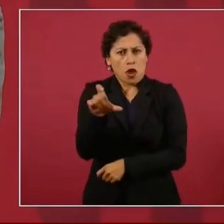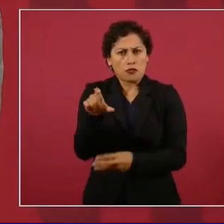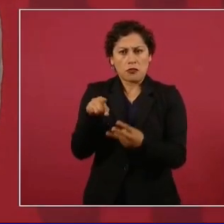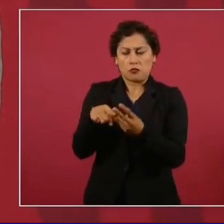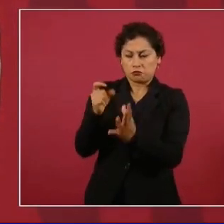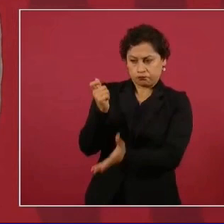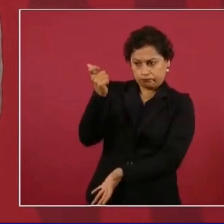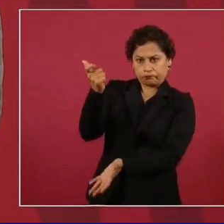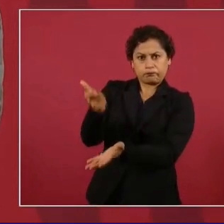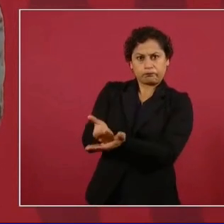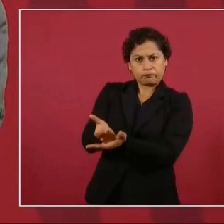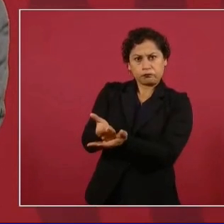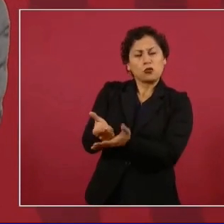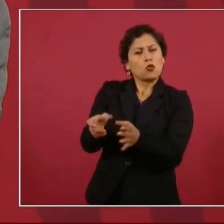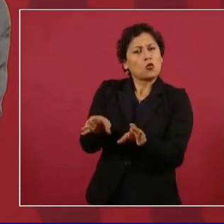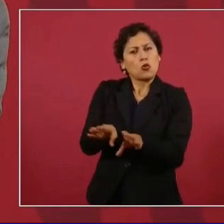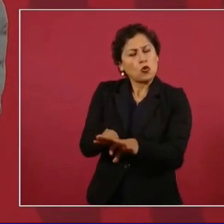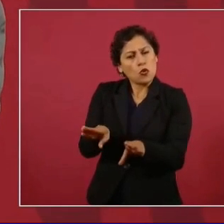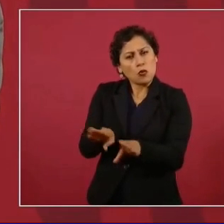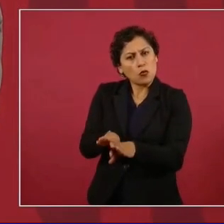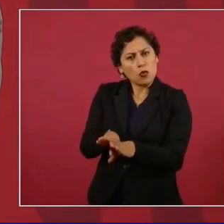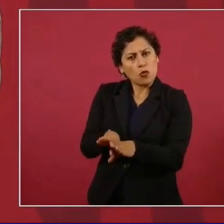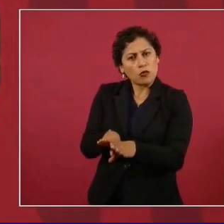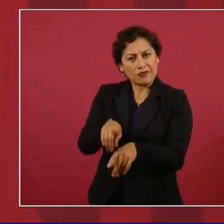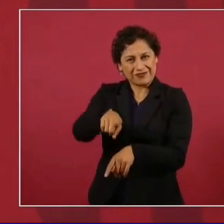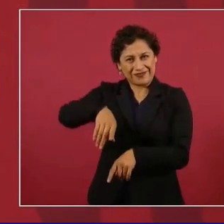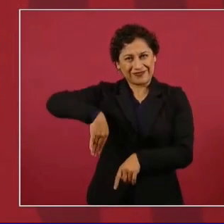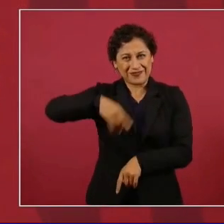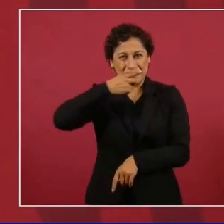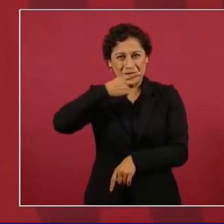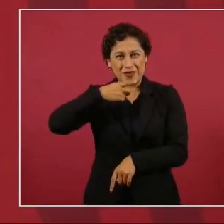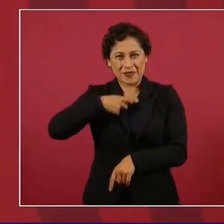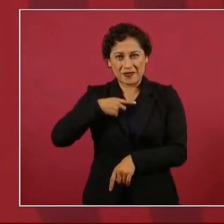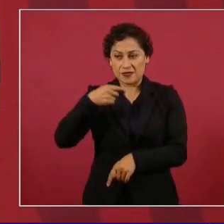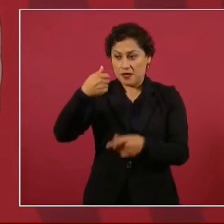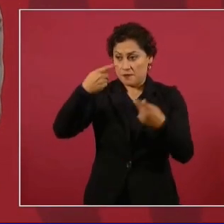Esto que acabas de mencionar, ¿cuánto ganan los funcionarios?